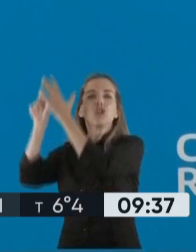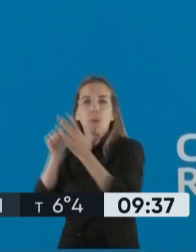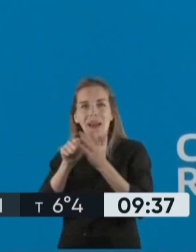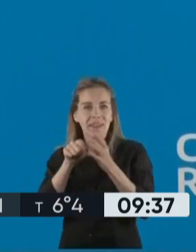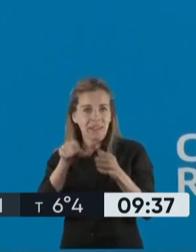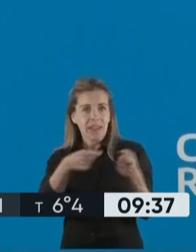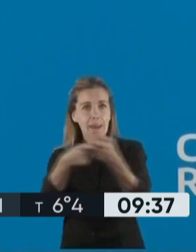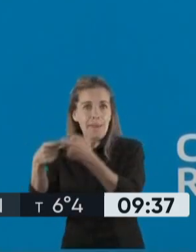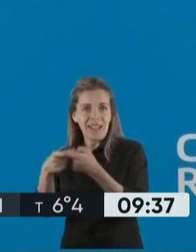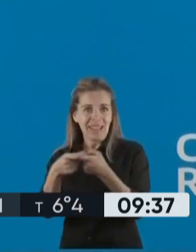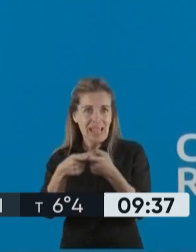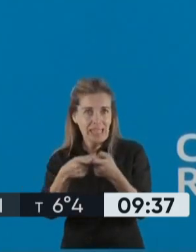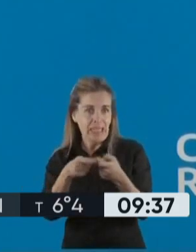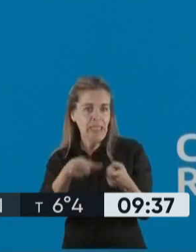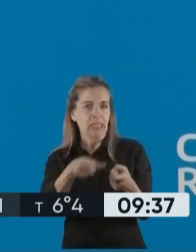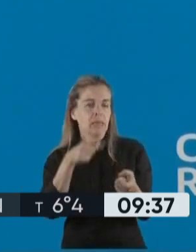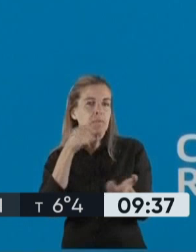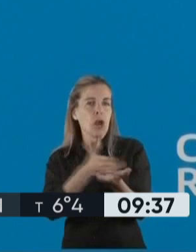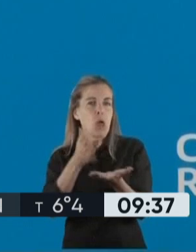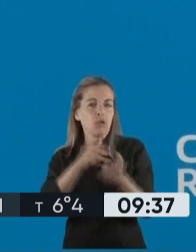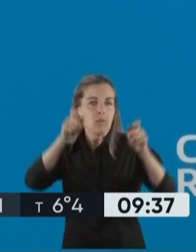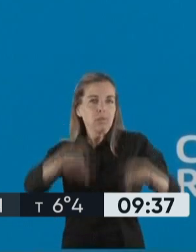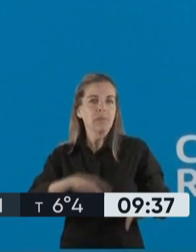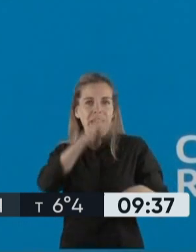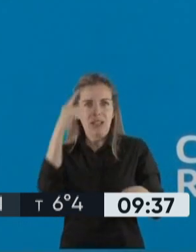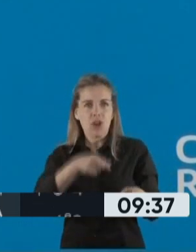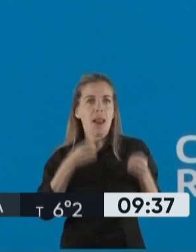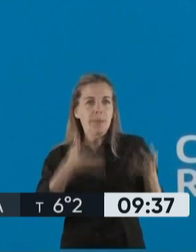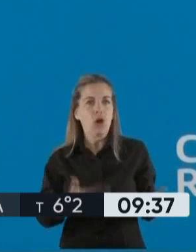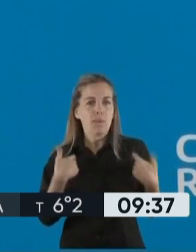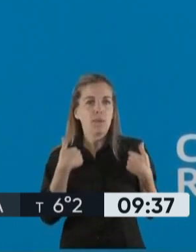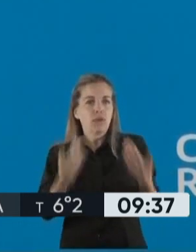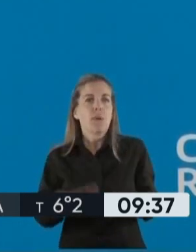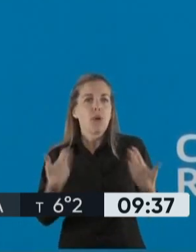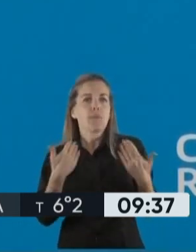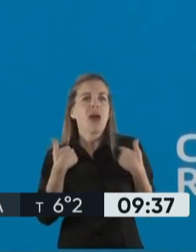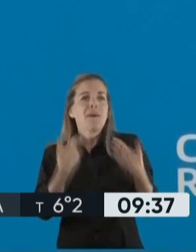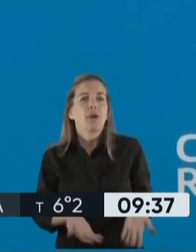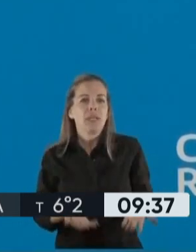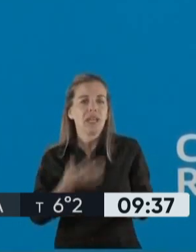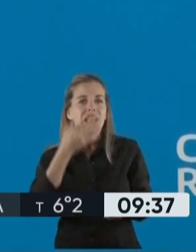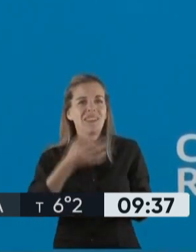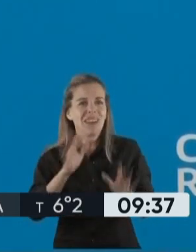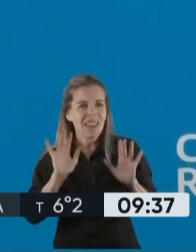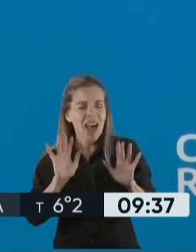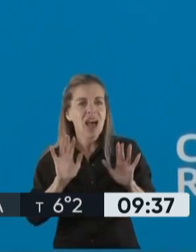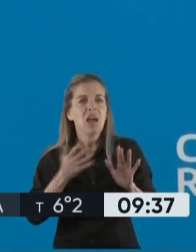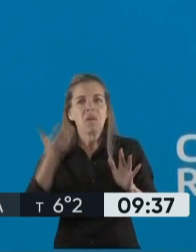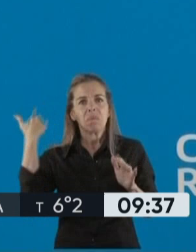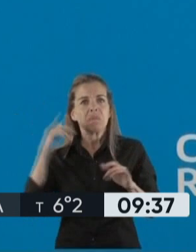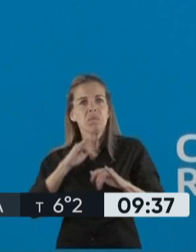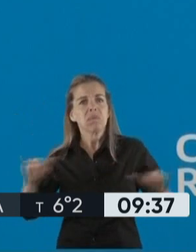grandes empresas que necesitan importar determinados productos para llevar adelante su tarea. La verdad es que lo que se